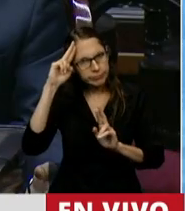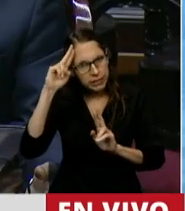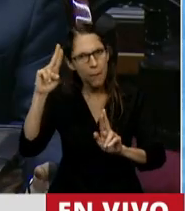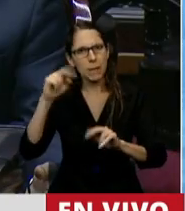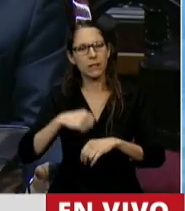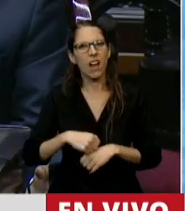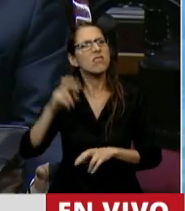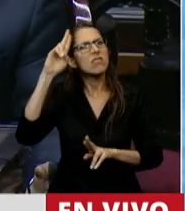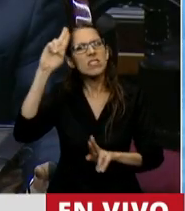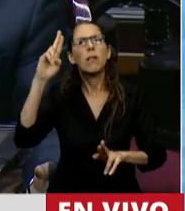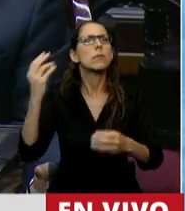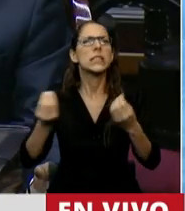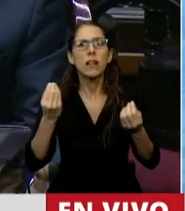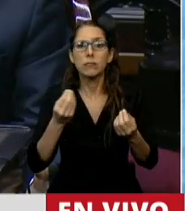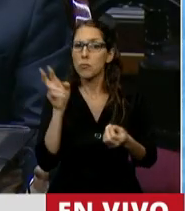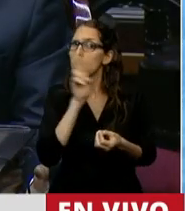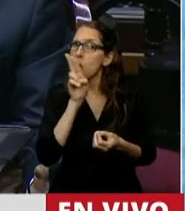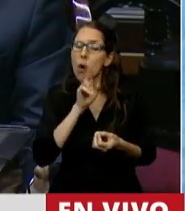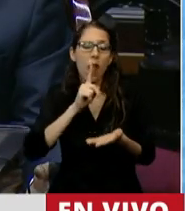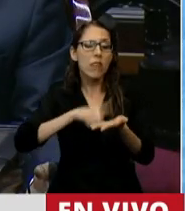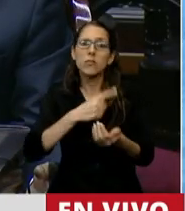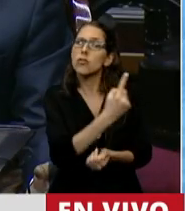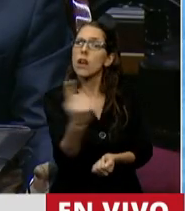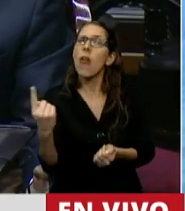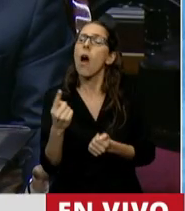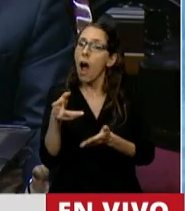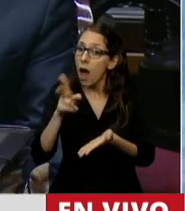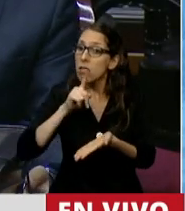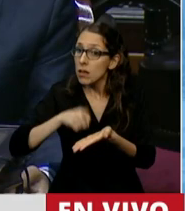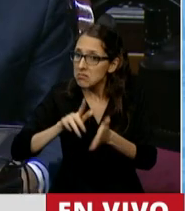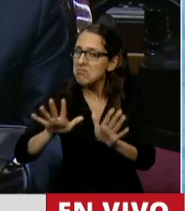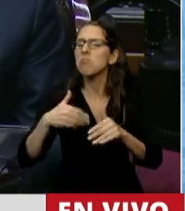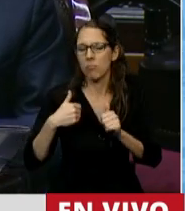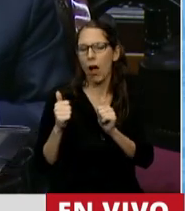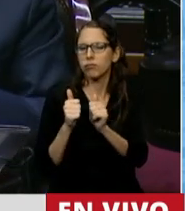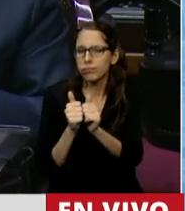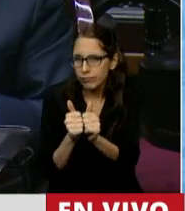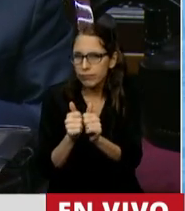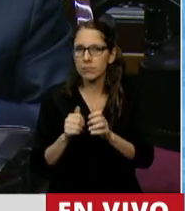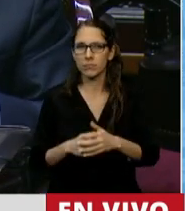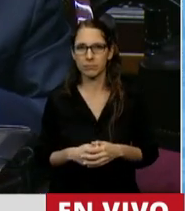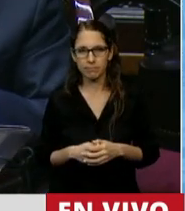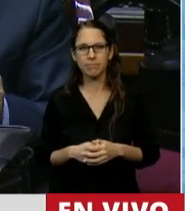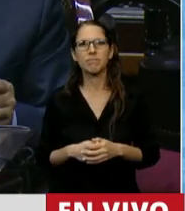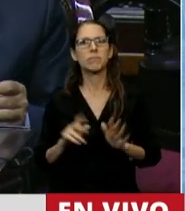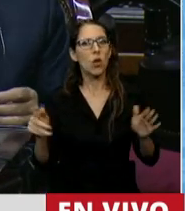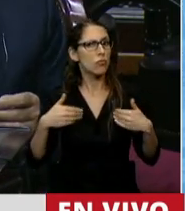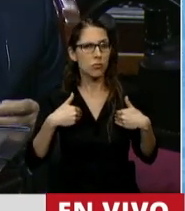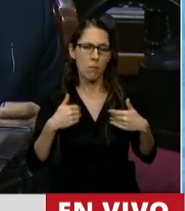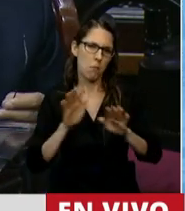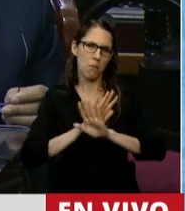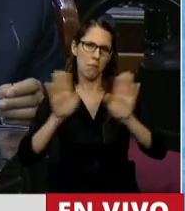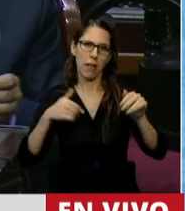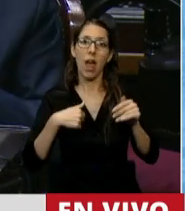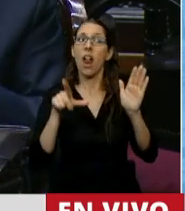respetar la decisión de cada mujer y acompañar tan doloroso momento. No estoy dispuesta a seguir acuñando una